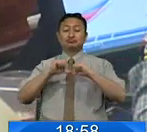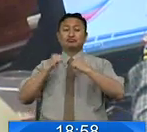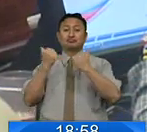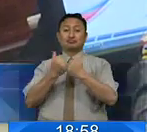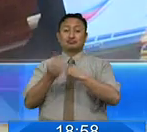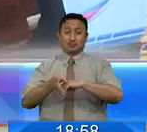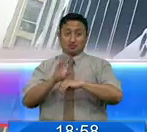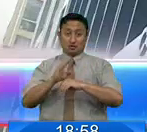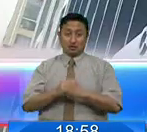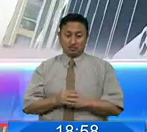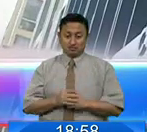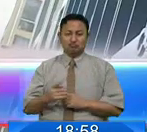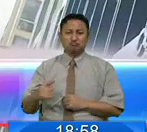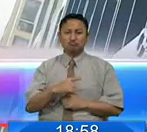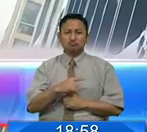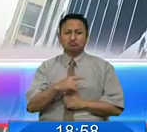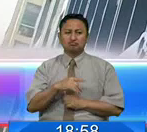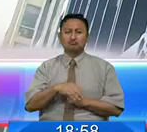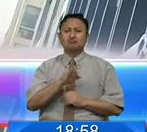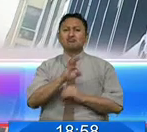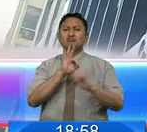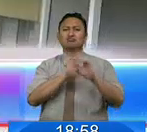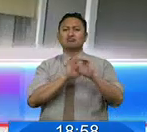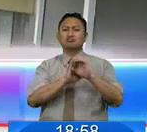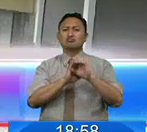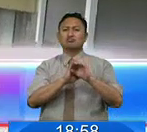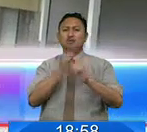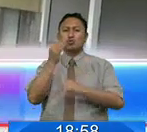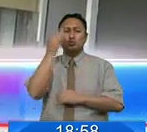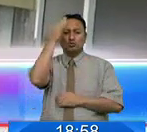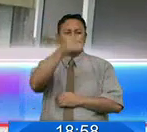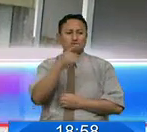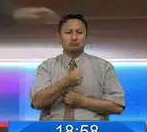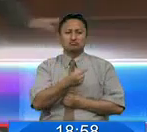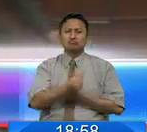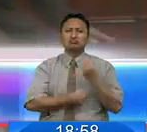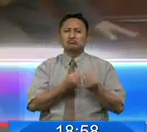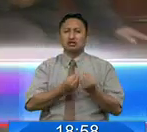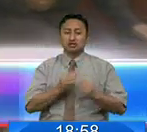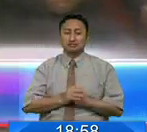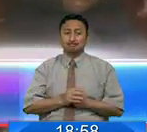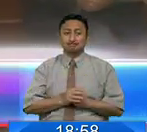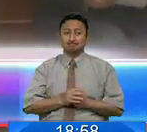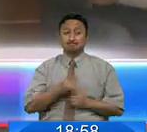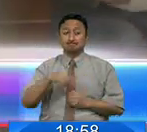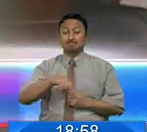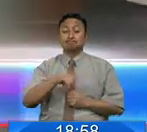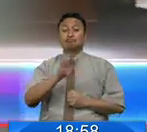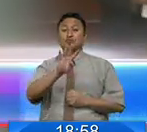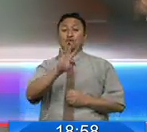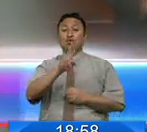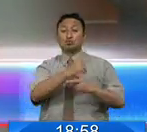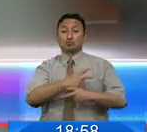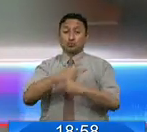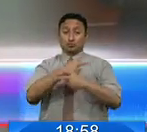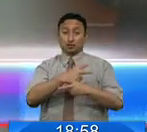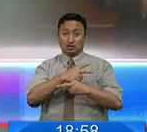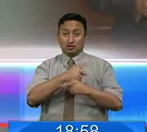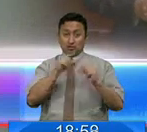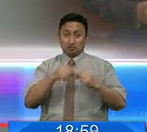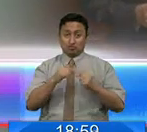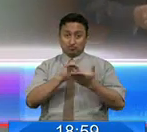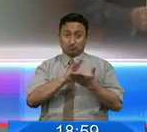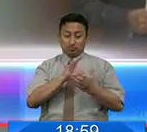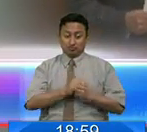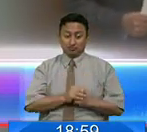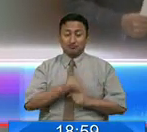aún se sigue pensando en el futuro del consejo de participación ciudadana y control social es que la destitución de los cuatro consejeros de la mayoría a